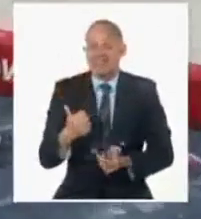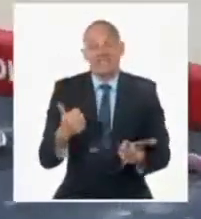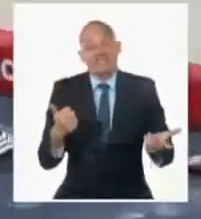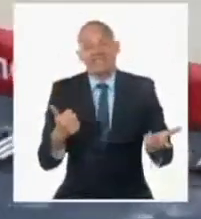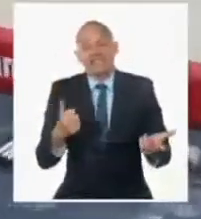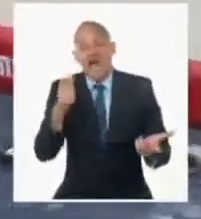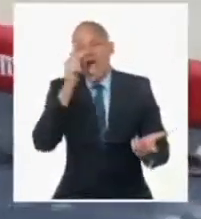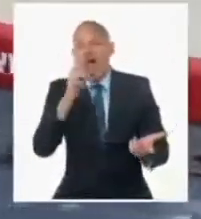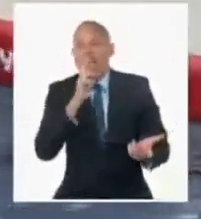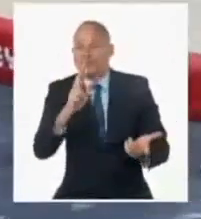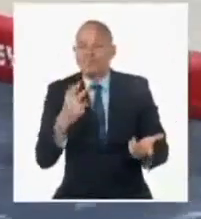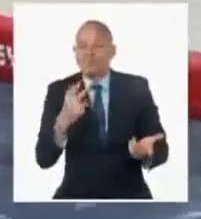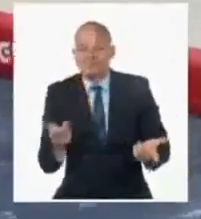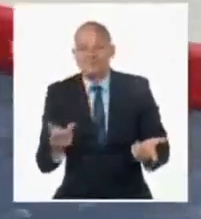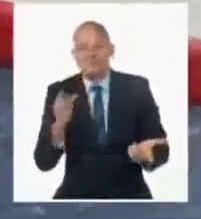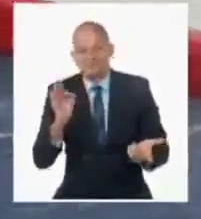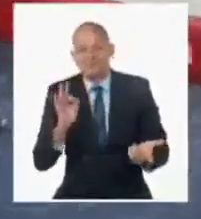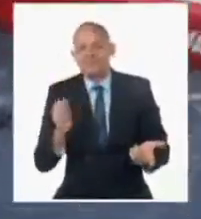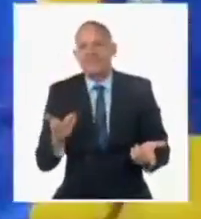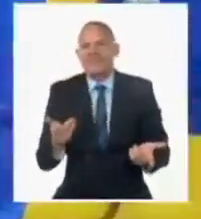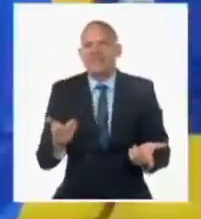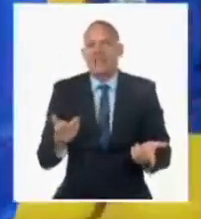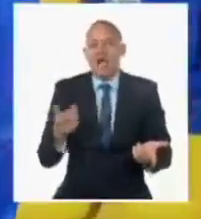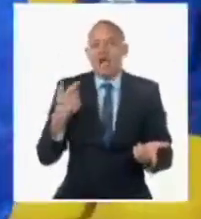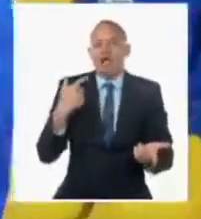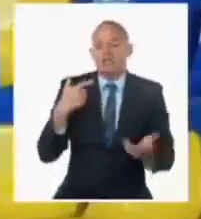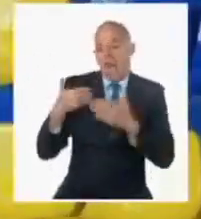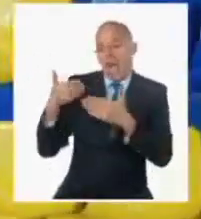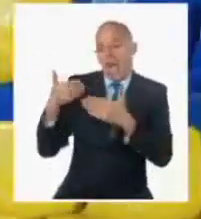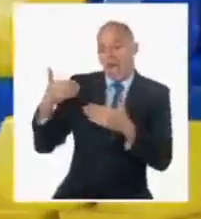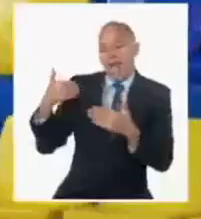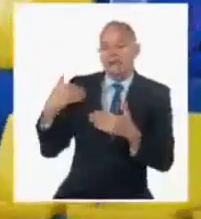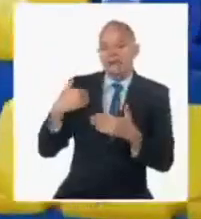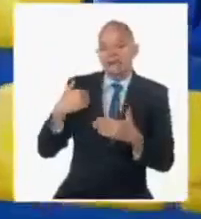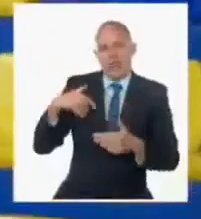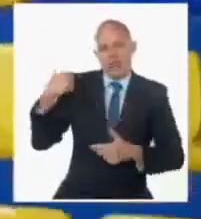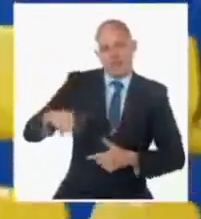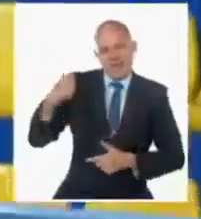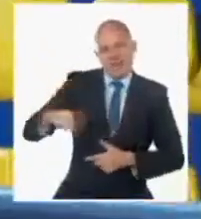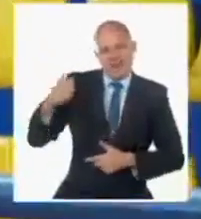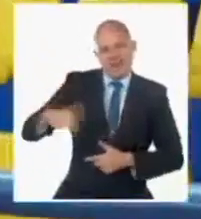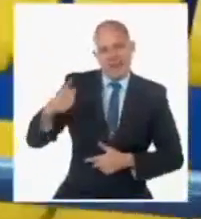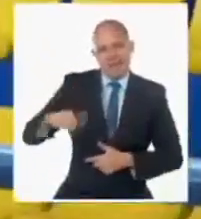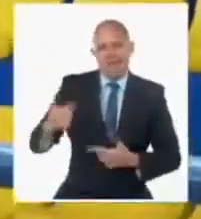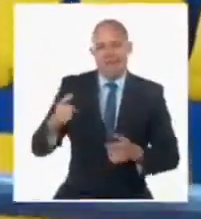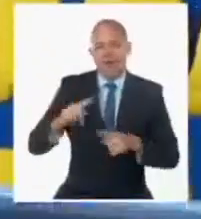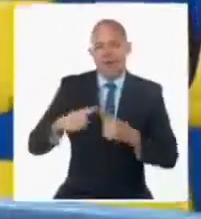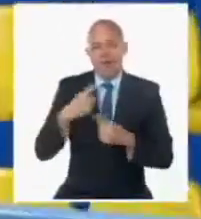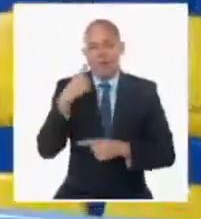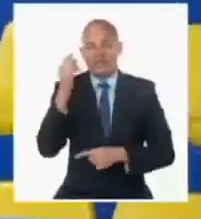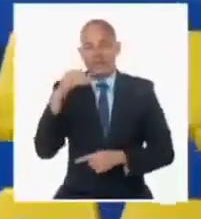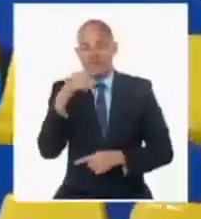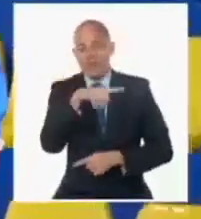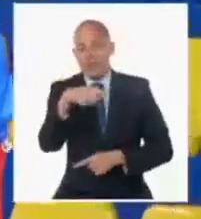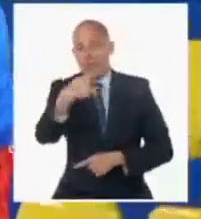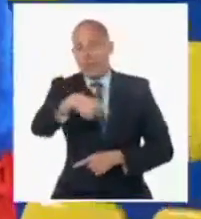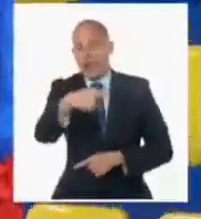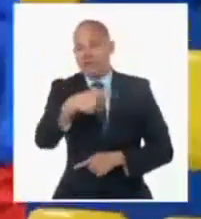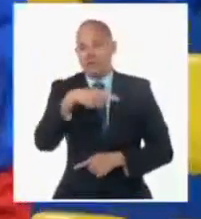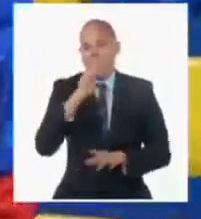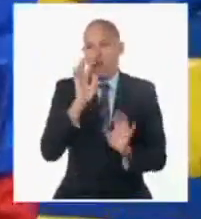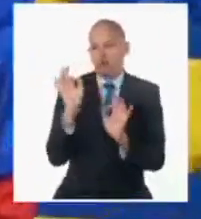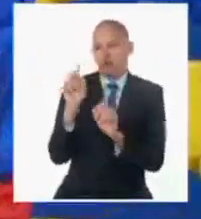basado en eso, en clavar los elementos, porque los jueces principalmente miran mucho